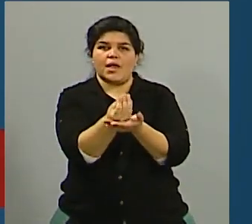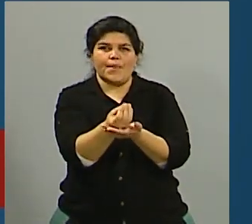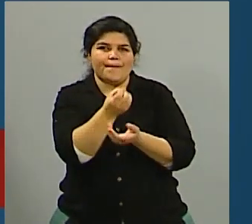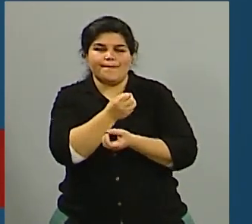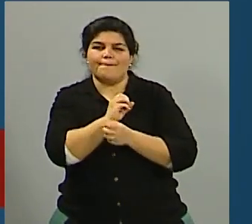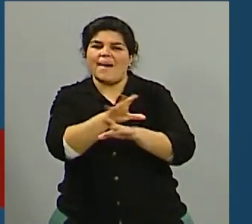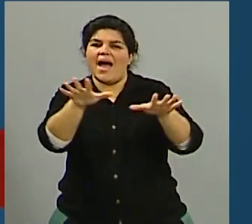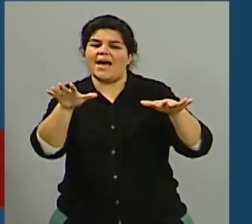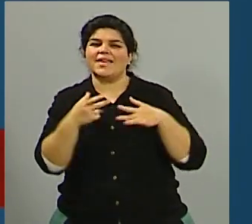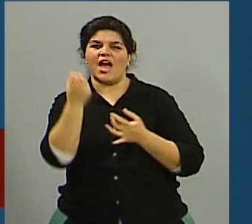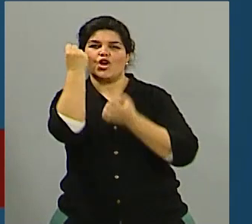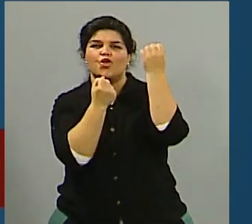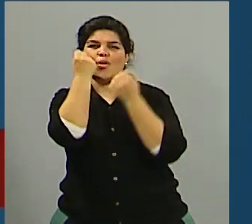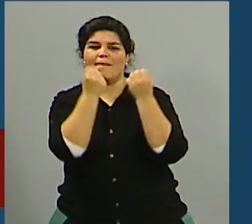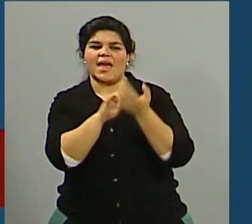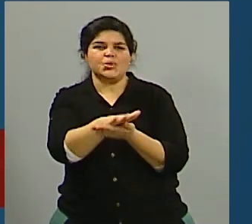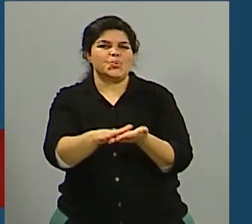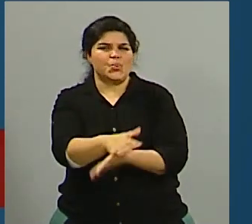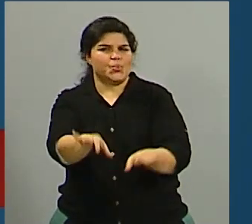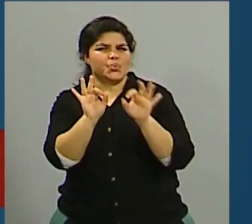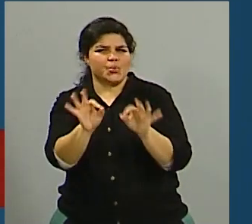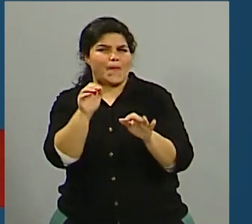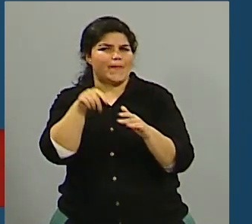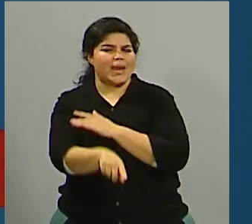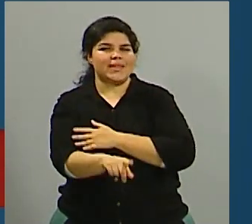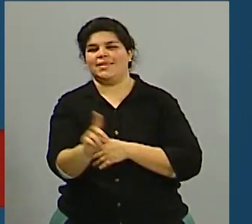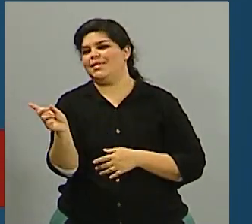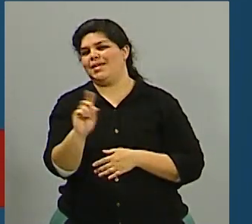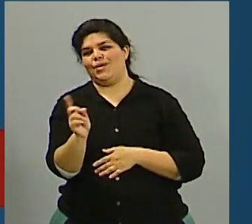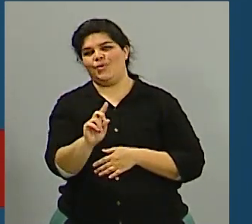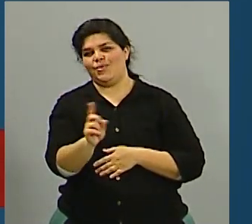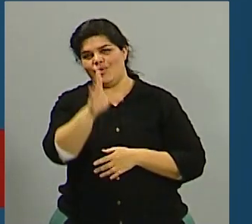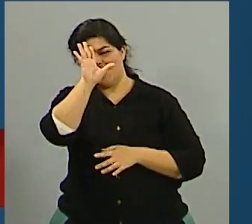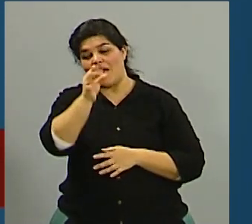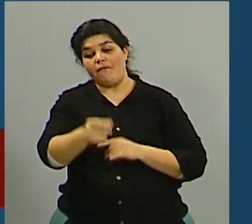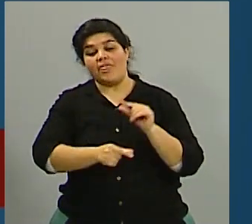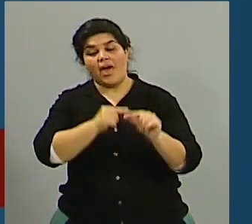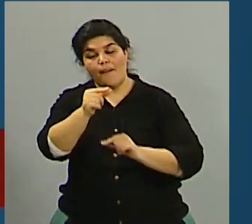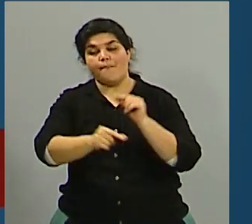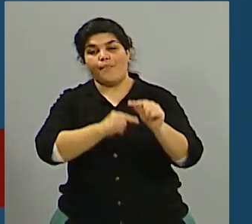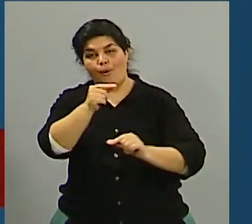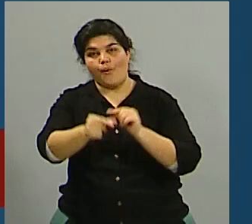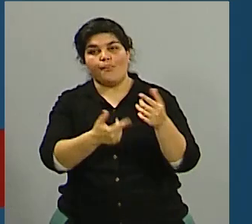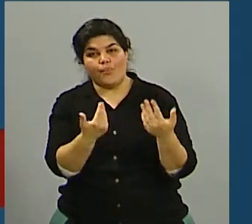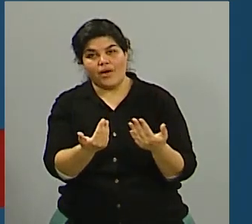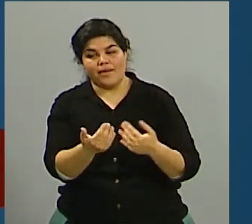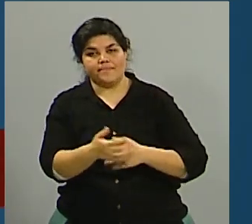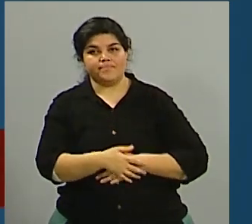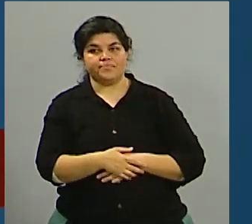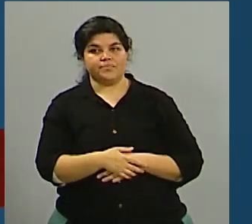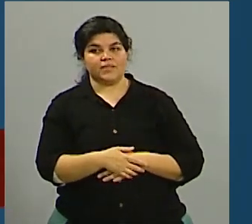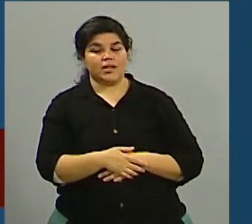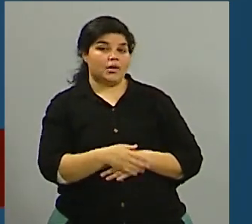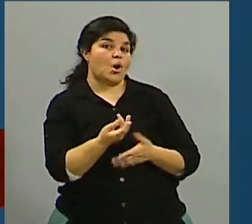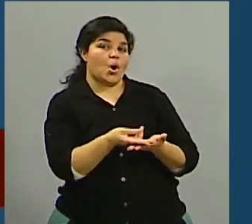recuperación económica de la Argentina, ¿no? Que también tenemos que analizar cómo va a ser el panorama en el futuro. Y de nuevo, que